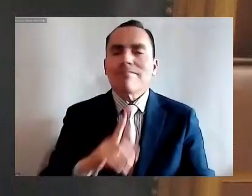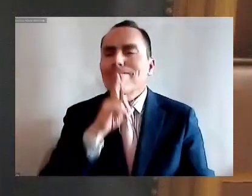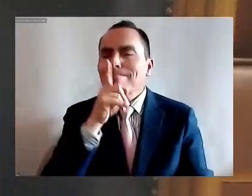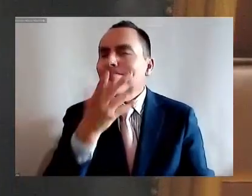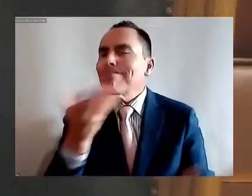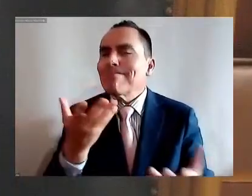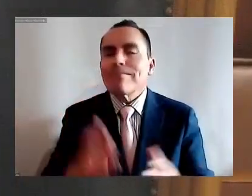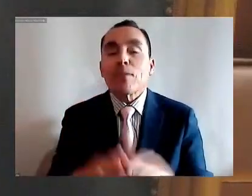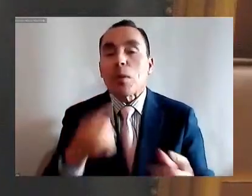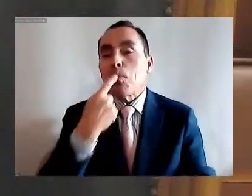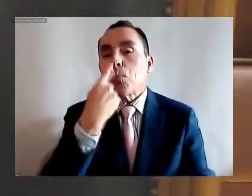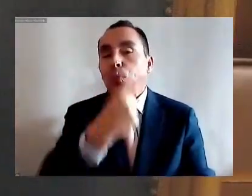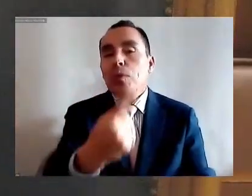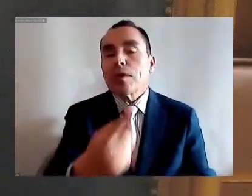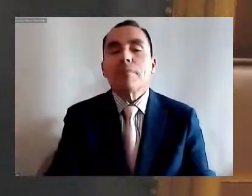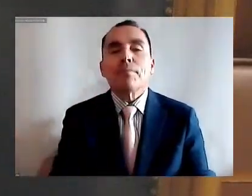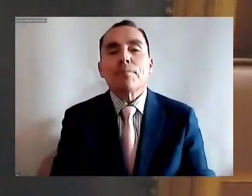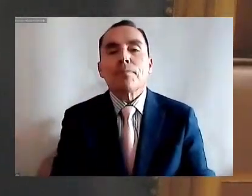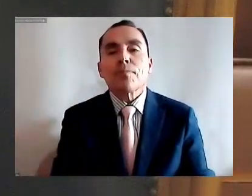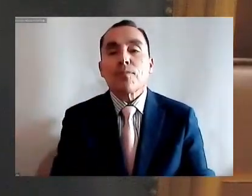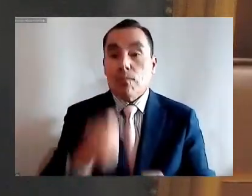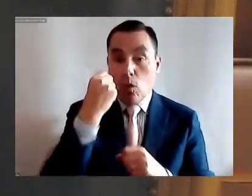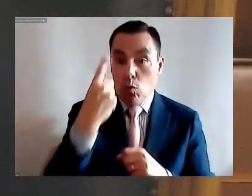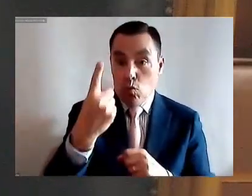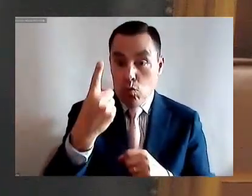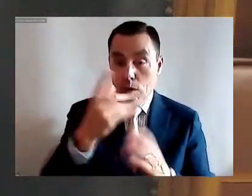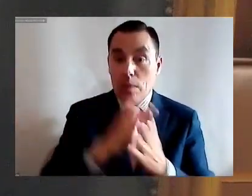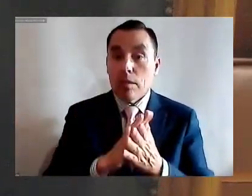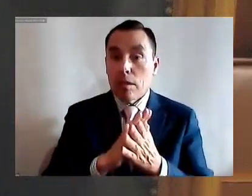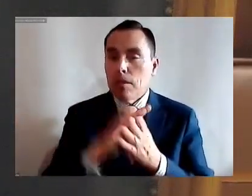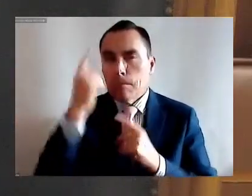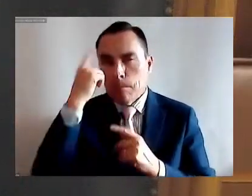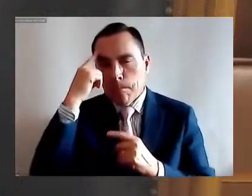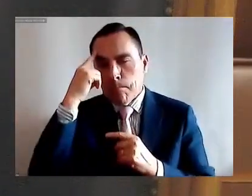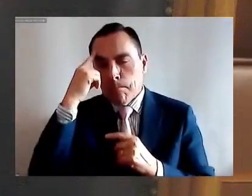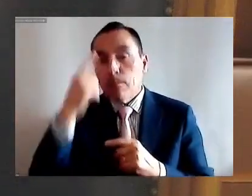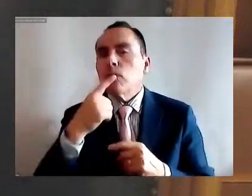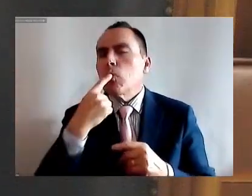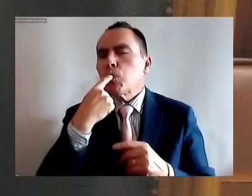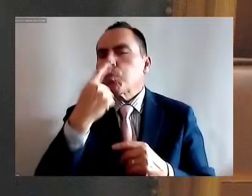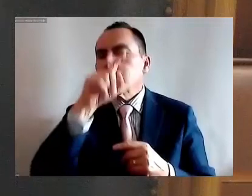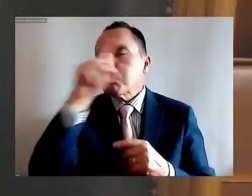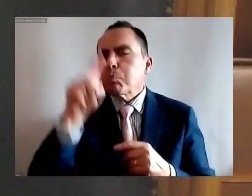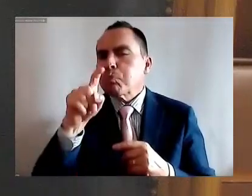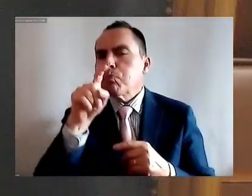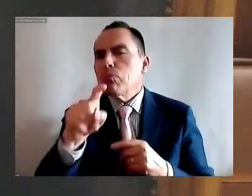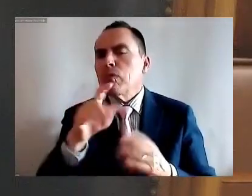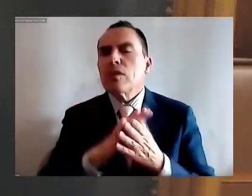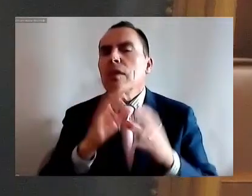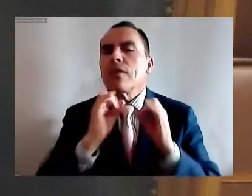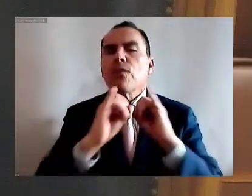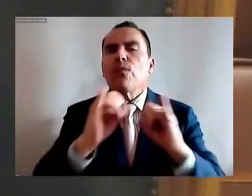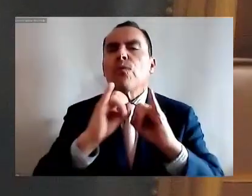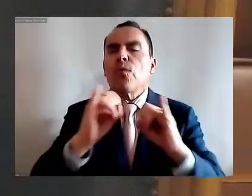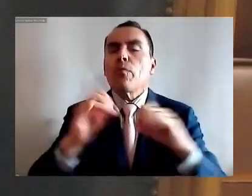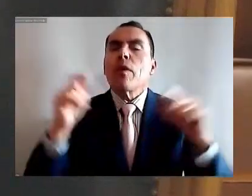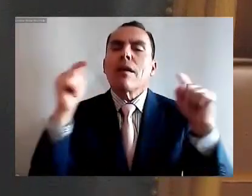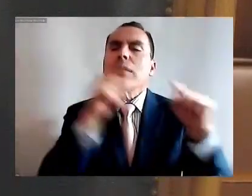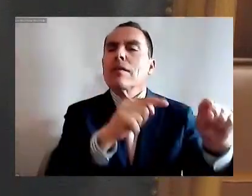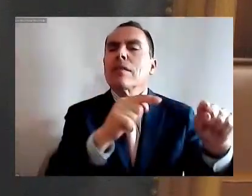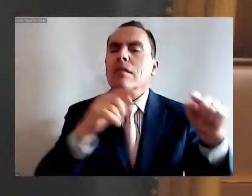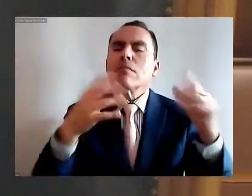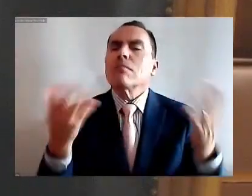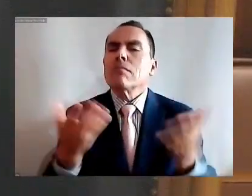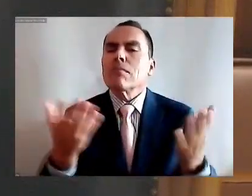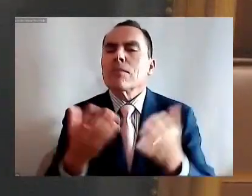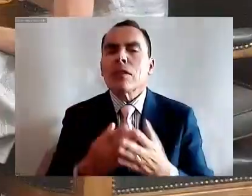pregunta. Bueno, una de las primeras cuestiones que ustedes abordan en el análisis de este informe al cual nos hemos referido dice relación